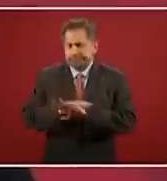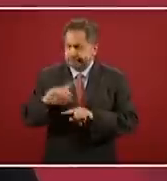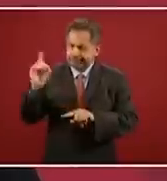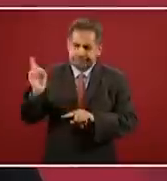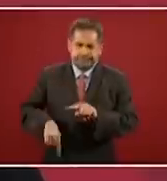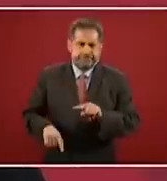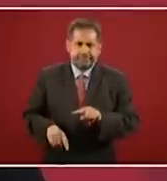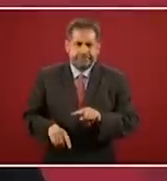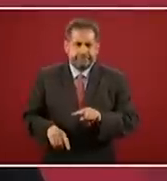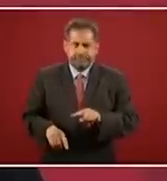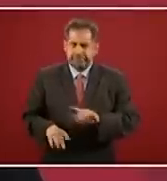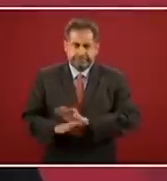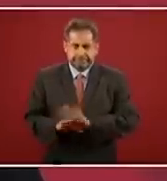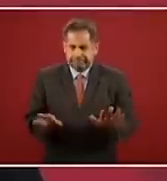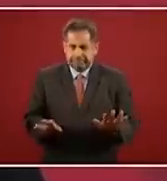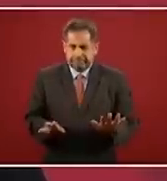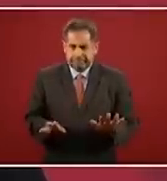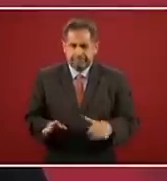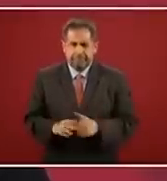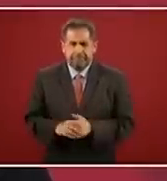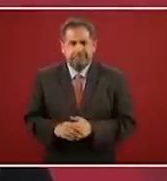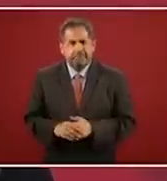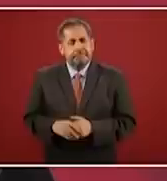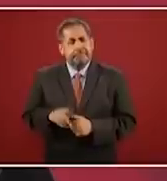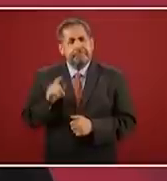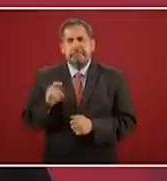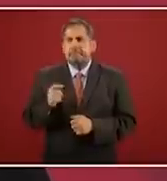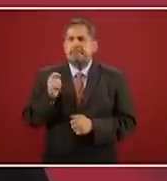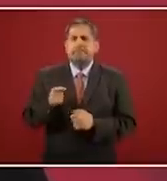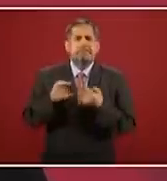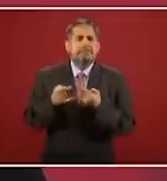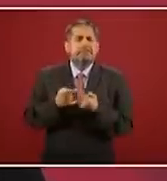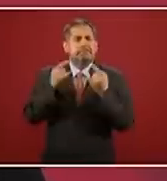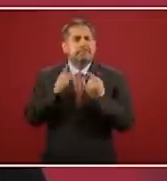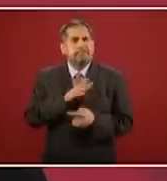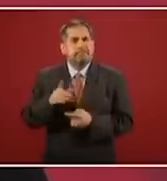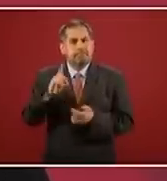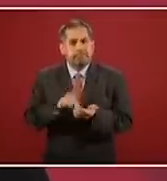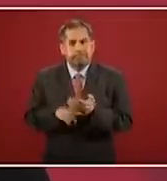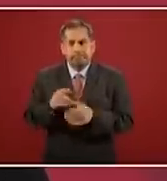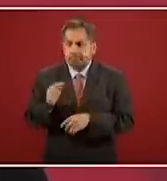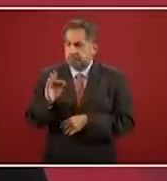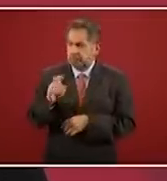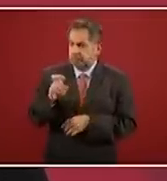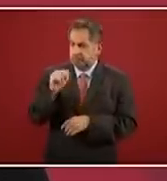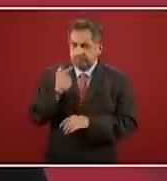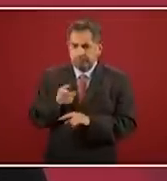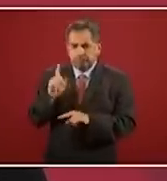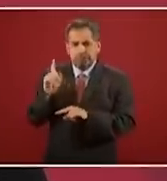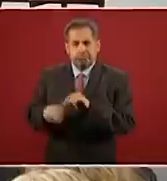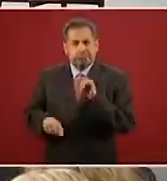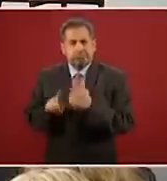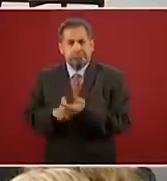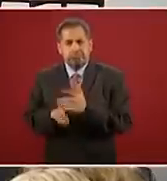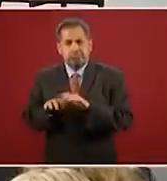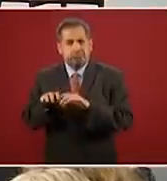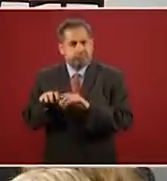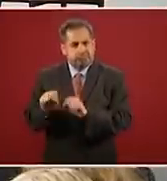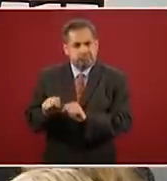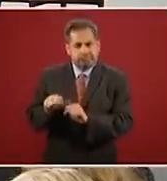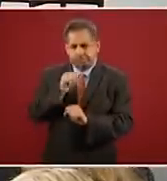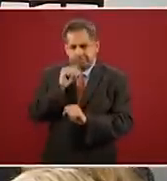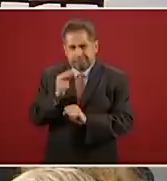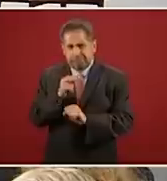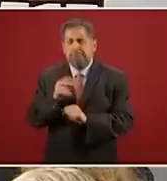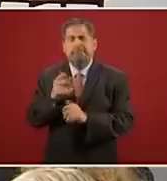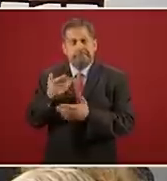constitucional tuvo, creo que, un sentido histórico que realmente hoy en día tendríamos que preguntarnos si realmente es necesario,